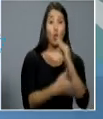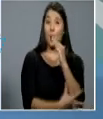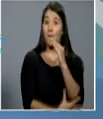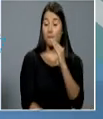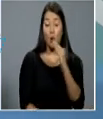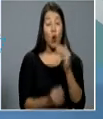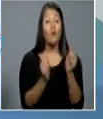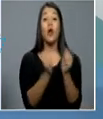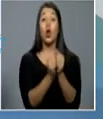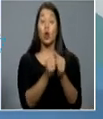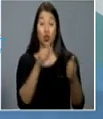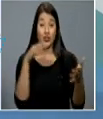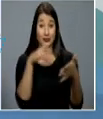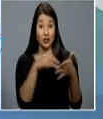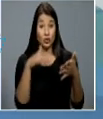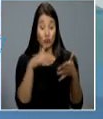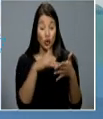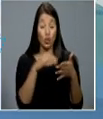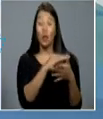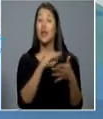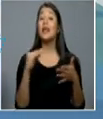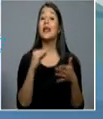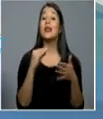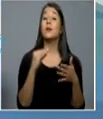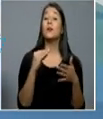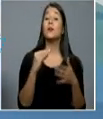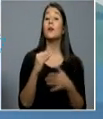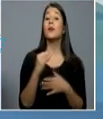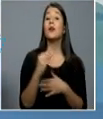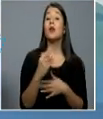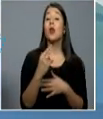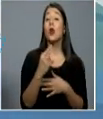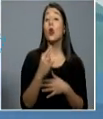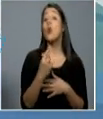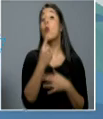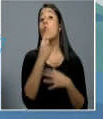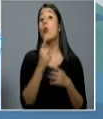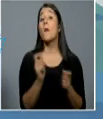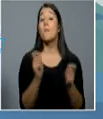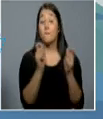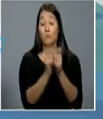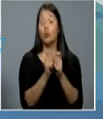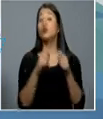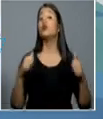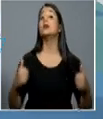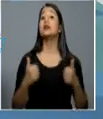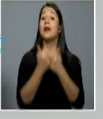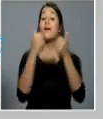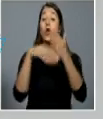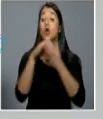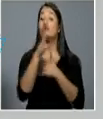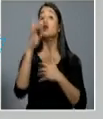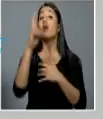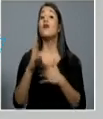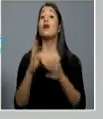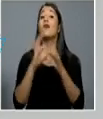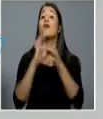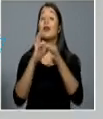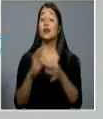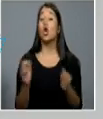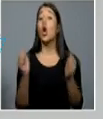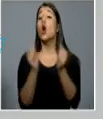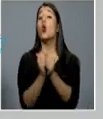nivel de escolaridad mucho más alto, y un fenómeno que es definitivamente todavía un gran desafío en Costa Rica, tiene que ver con las